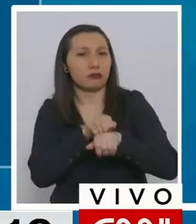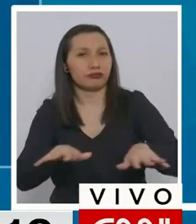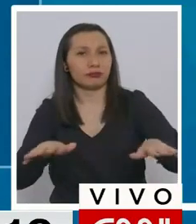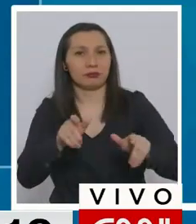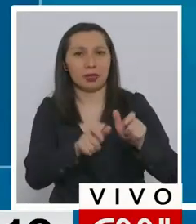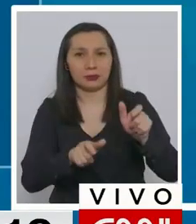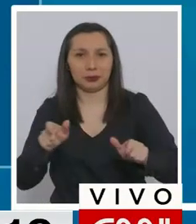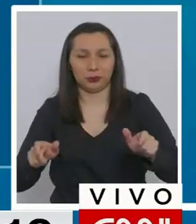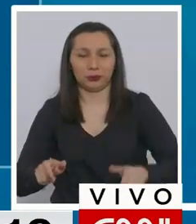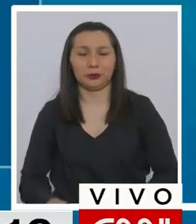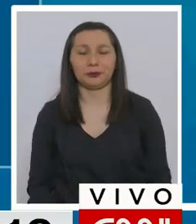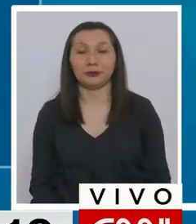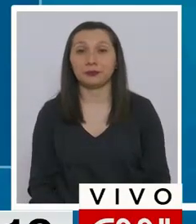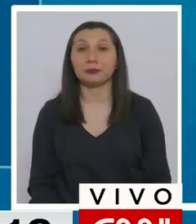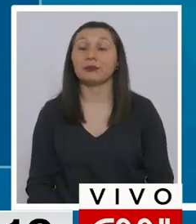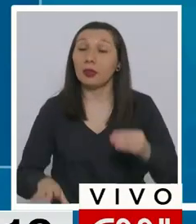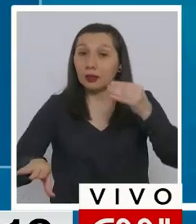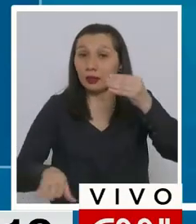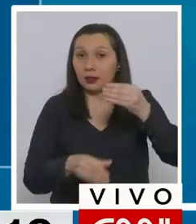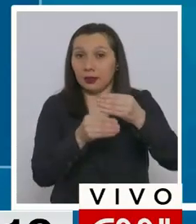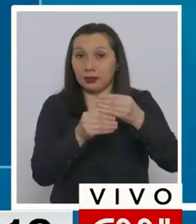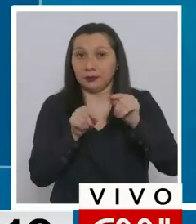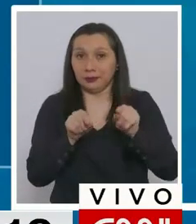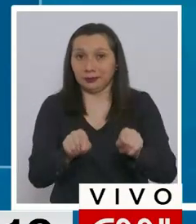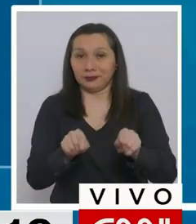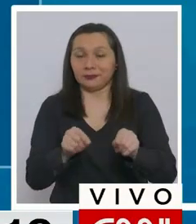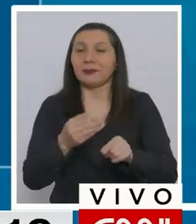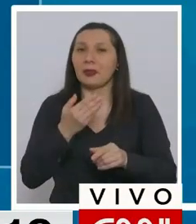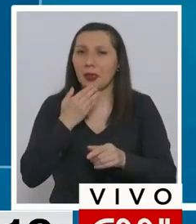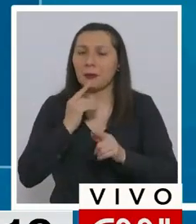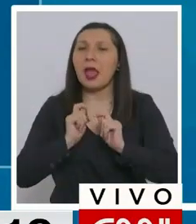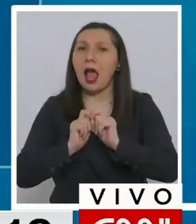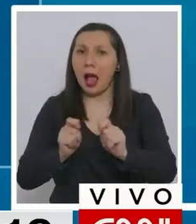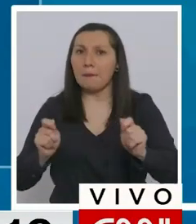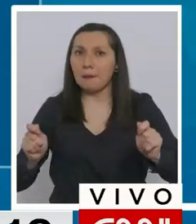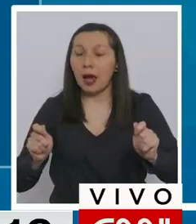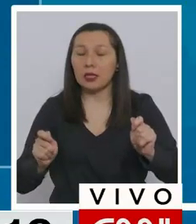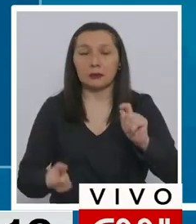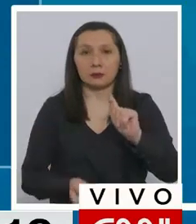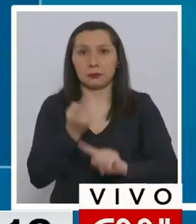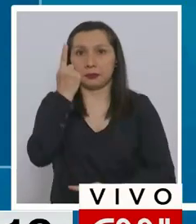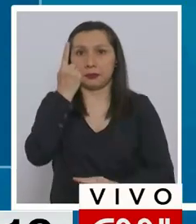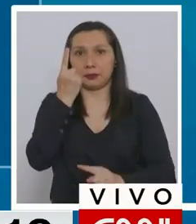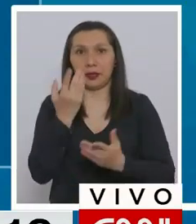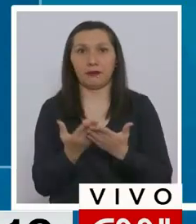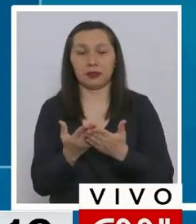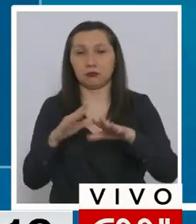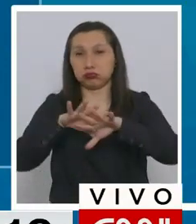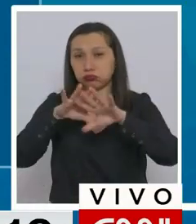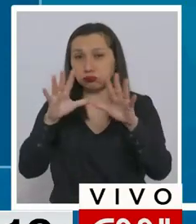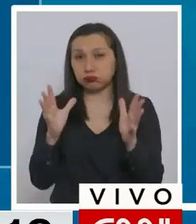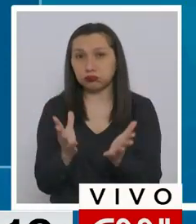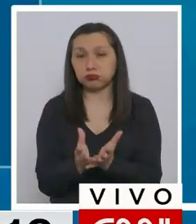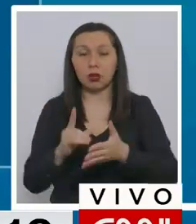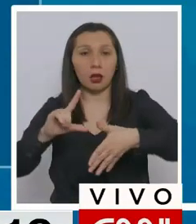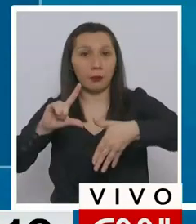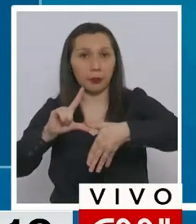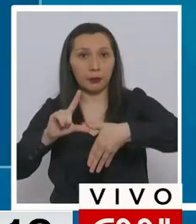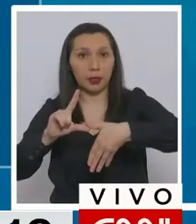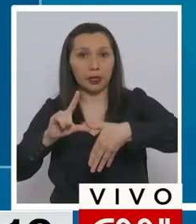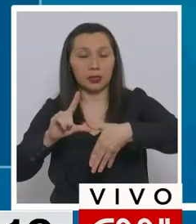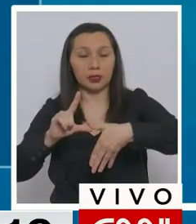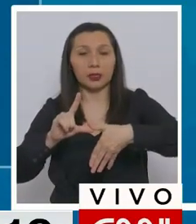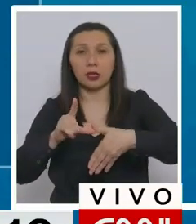al 75% de la población objetivo. Ya hemos llegado al 93,29% de la población